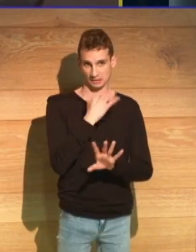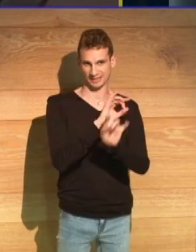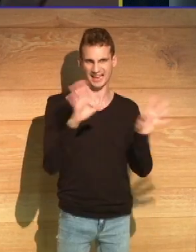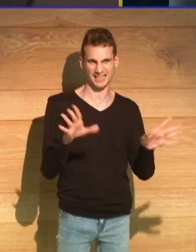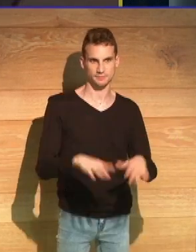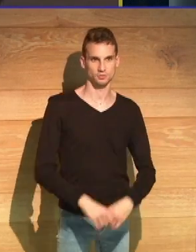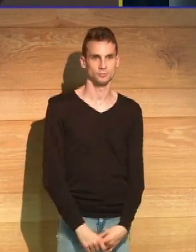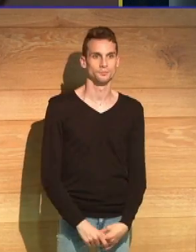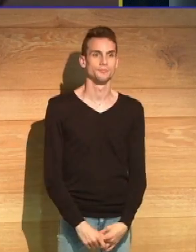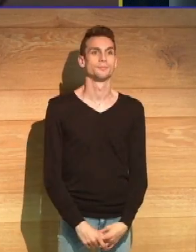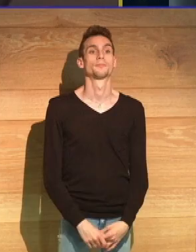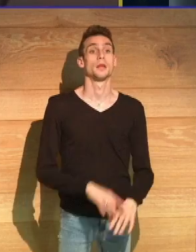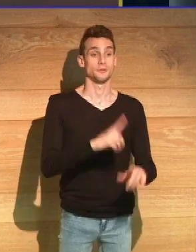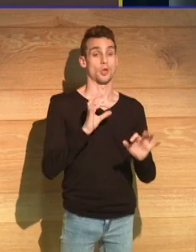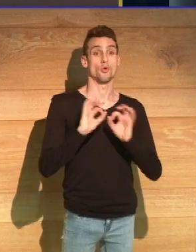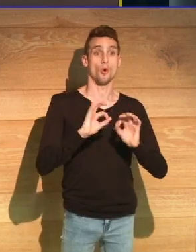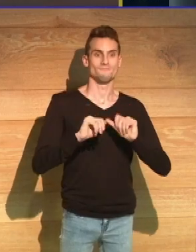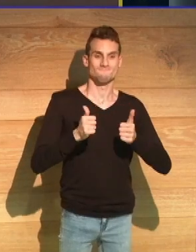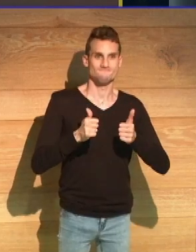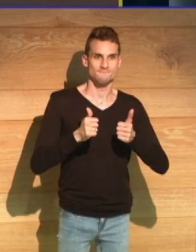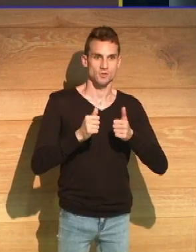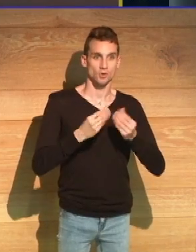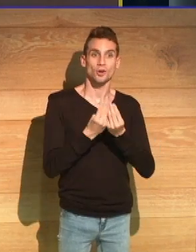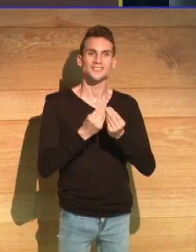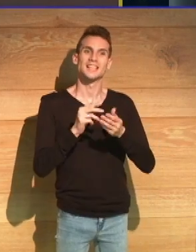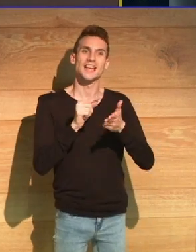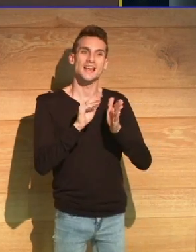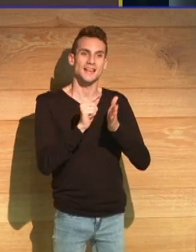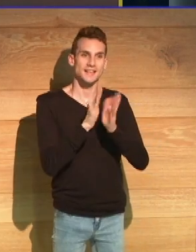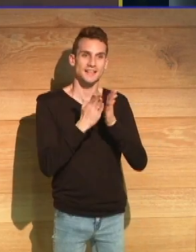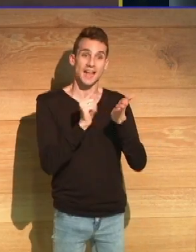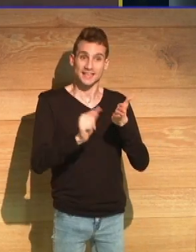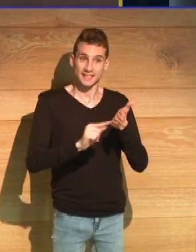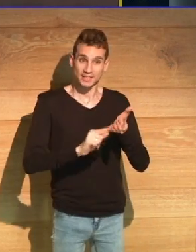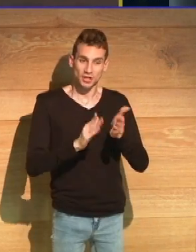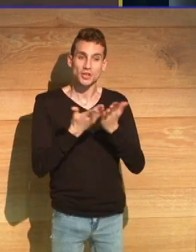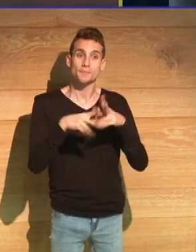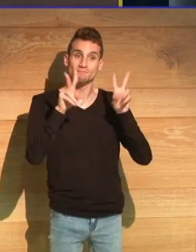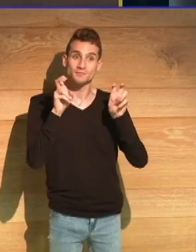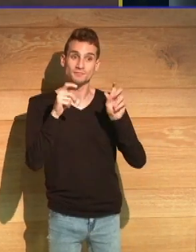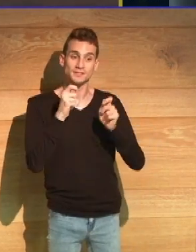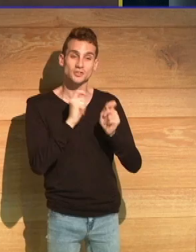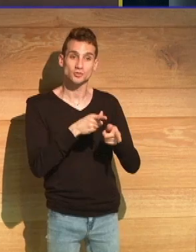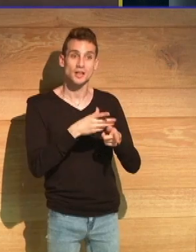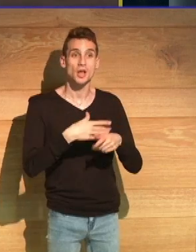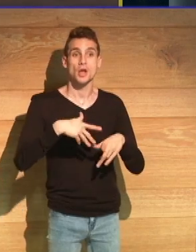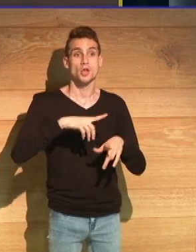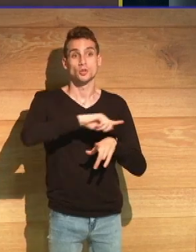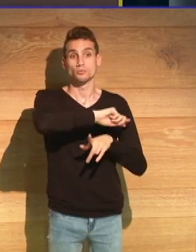¿sí? Entonces arrancamos la obra con una escritora que escribió un libro que es vamos a morir todos, todos